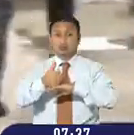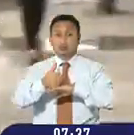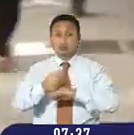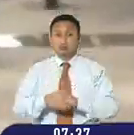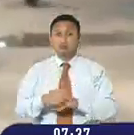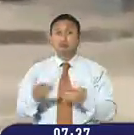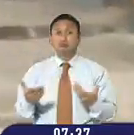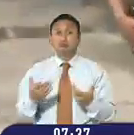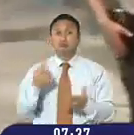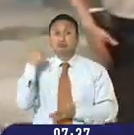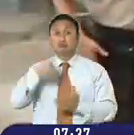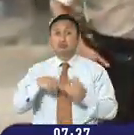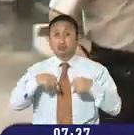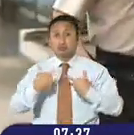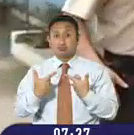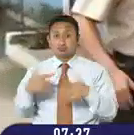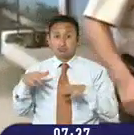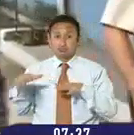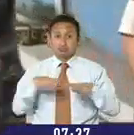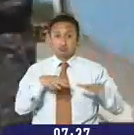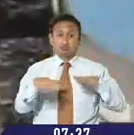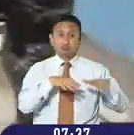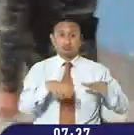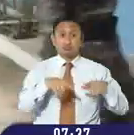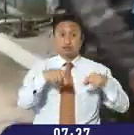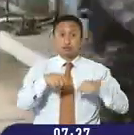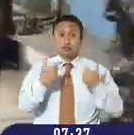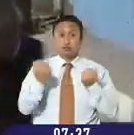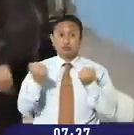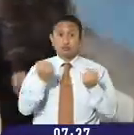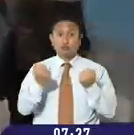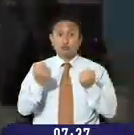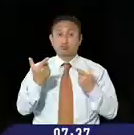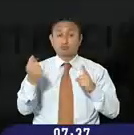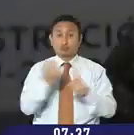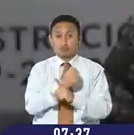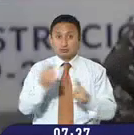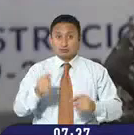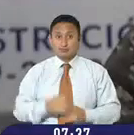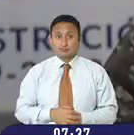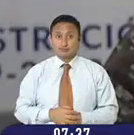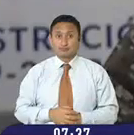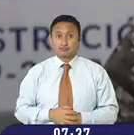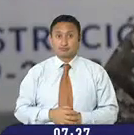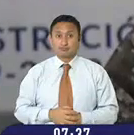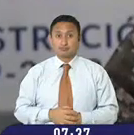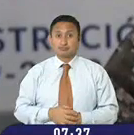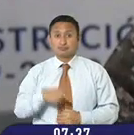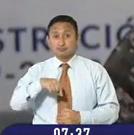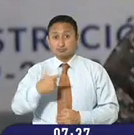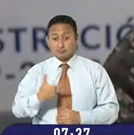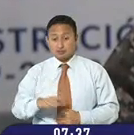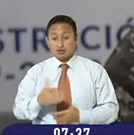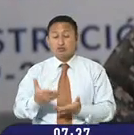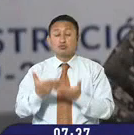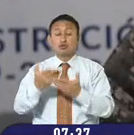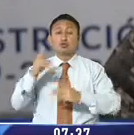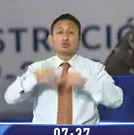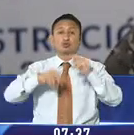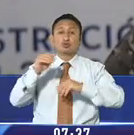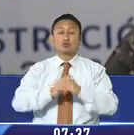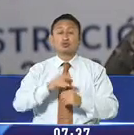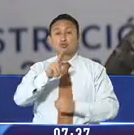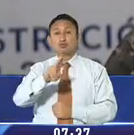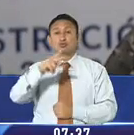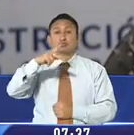de coordinar acciones encaminadas al control de la violencia. Se tiene el ofrecimiento de la construcción de unos UPCs, la instalación de cámaras en